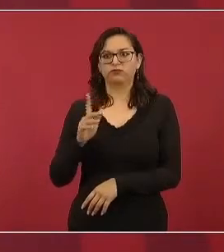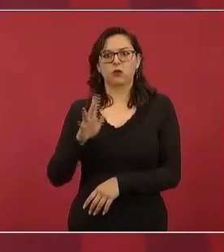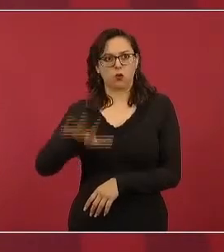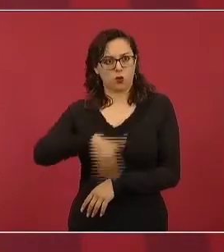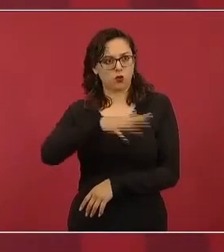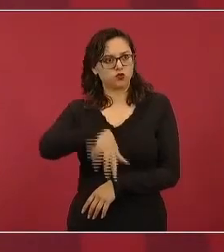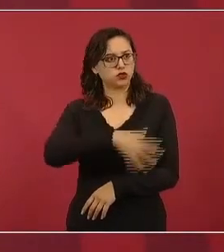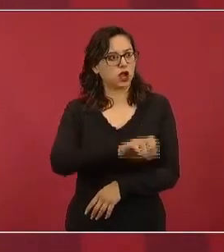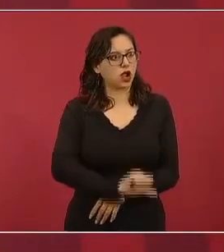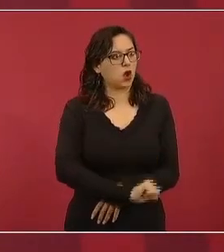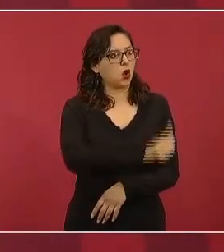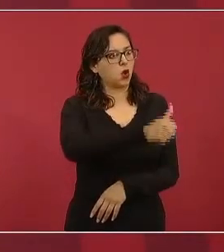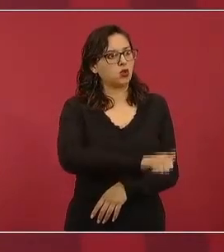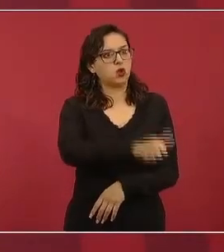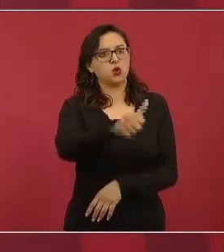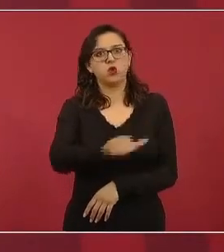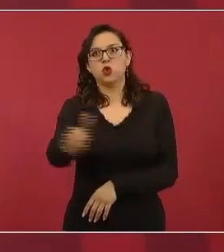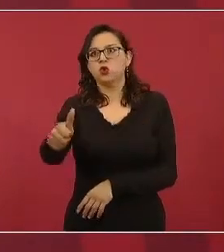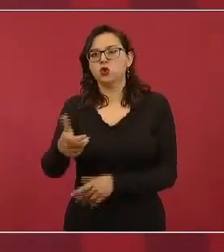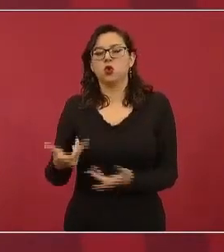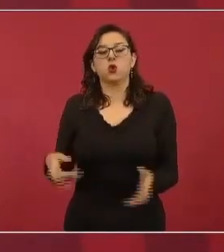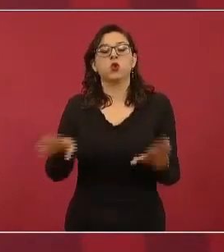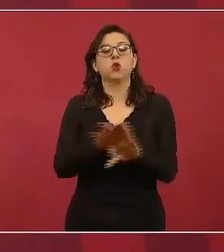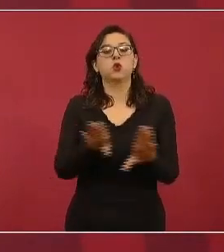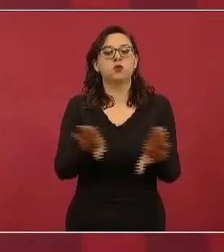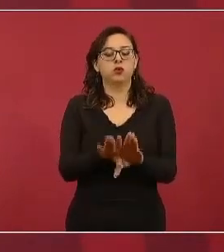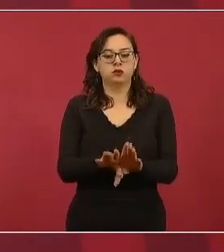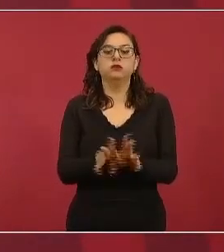Bueno, se necesita invertir.